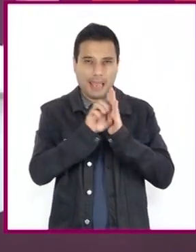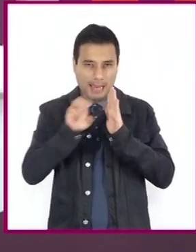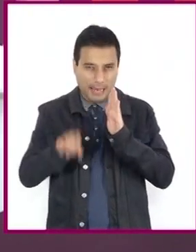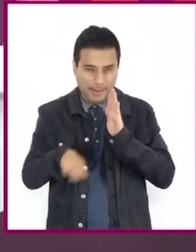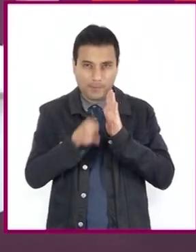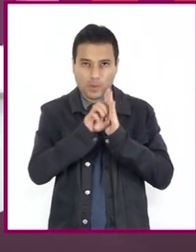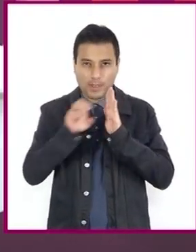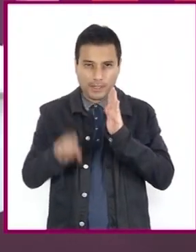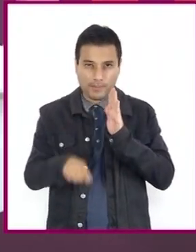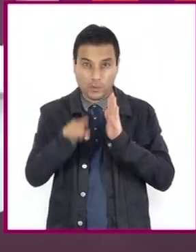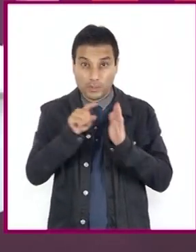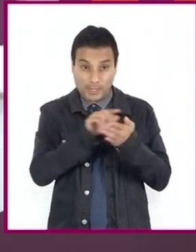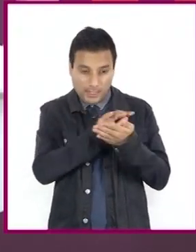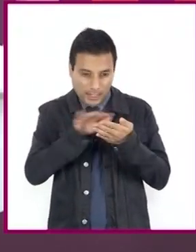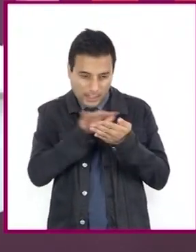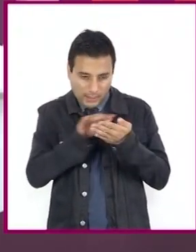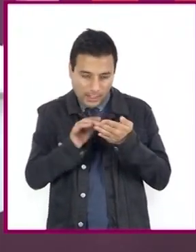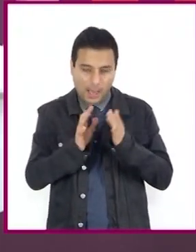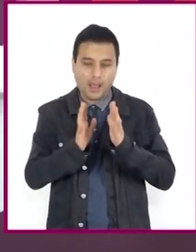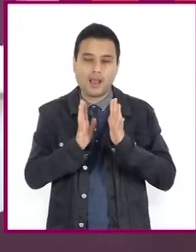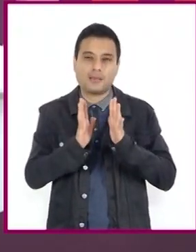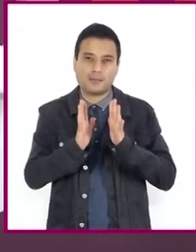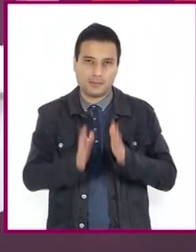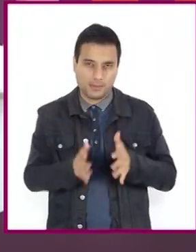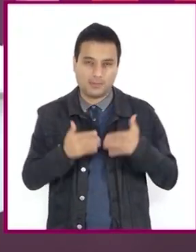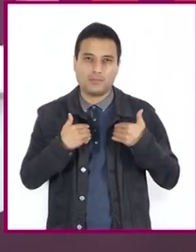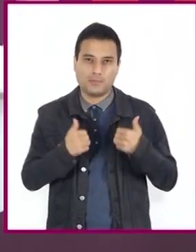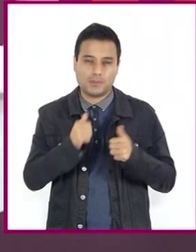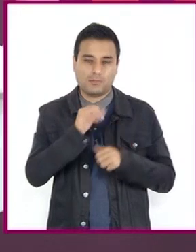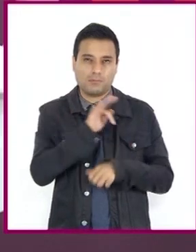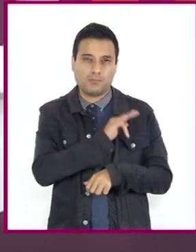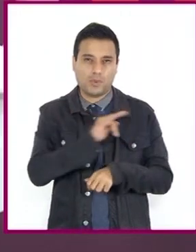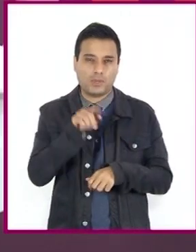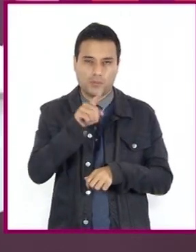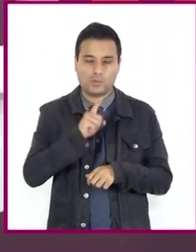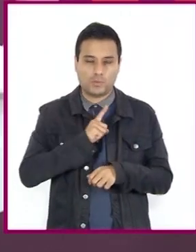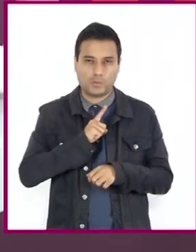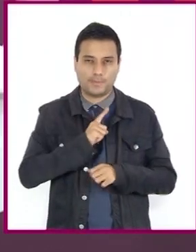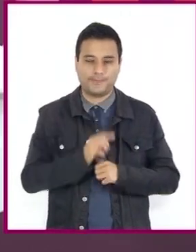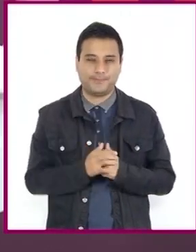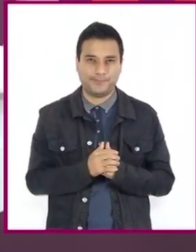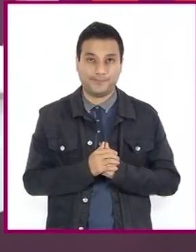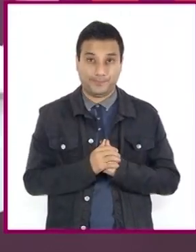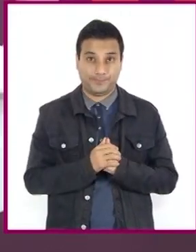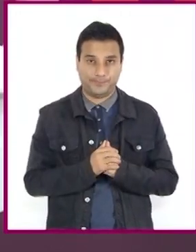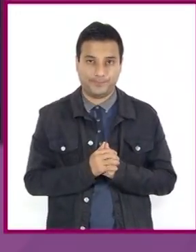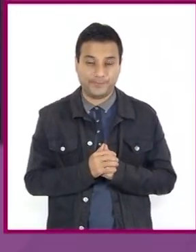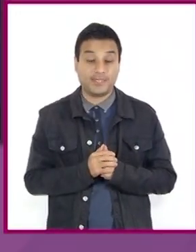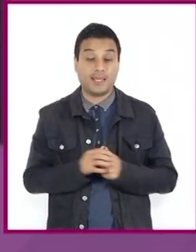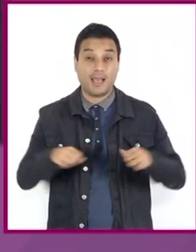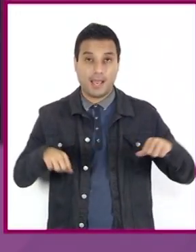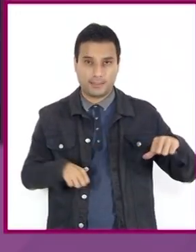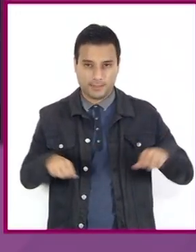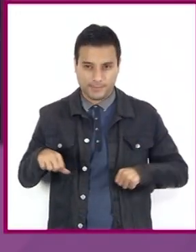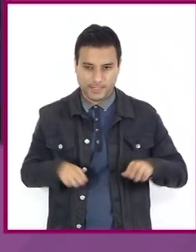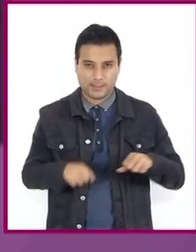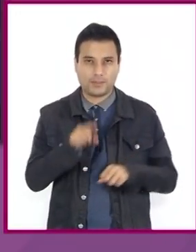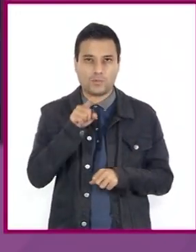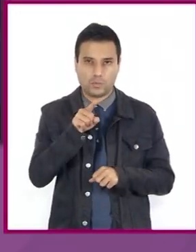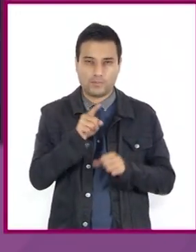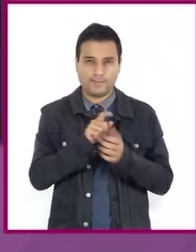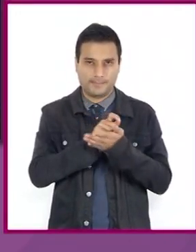su libro de texto, al reflexionar en torno a los problemas que se presentarán y al resolver la actividad planteada en la